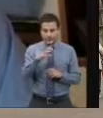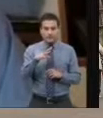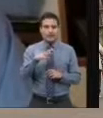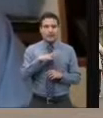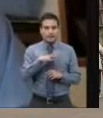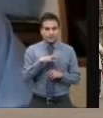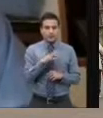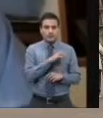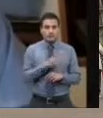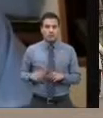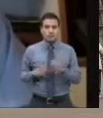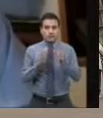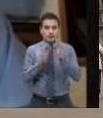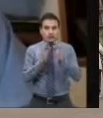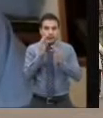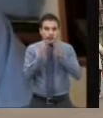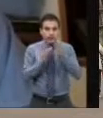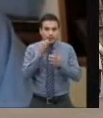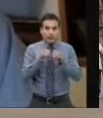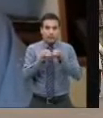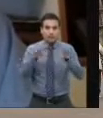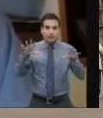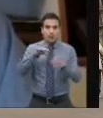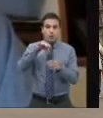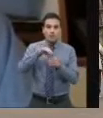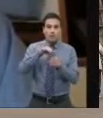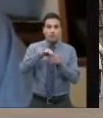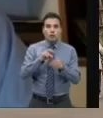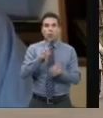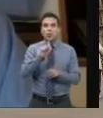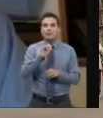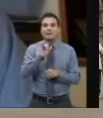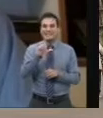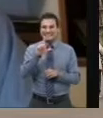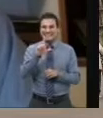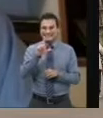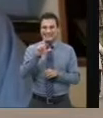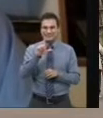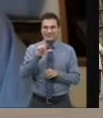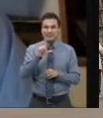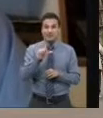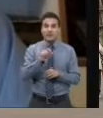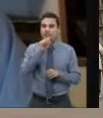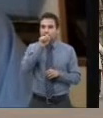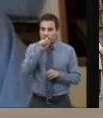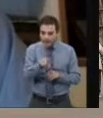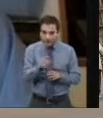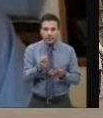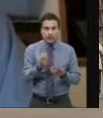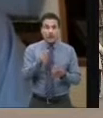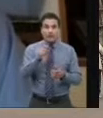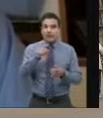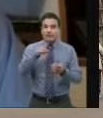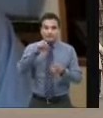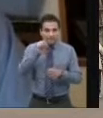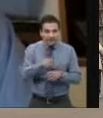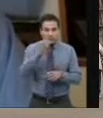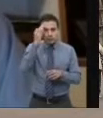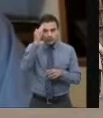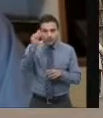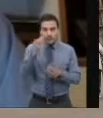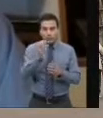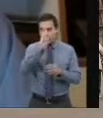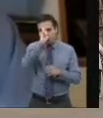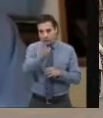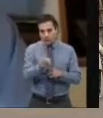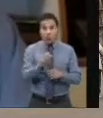precisa para difundir el voto útil, que se difundió también en la veda y que esta autoridad ha sido omisa en señalar